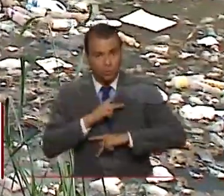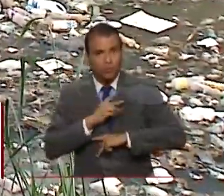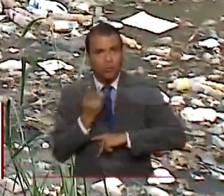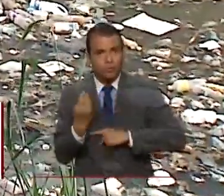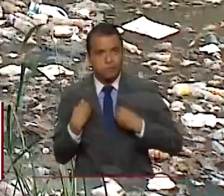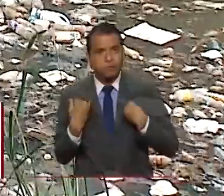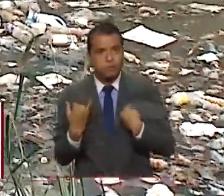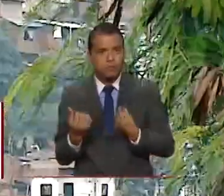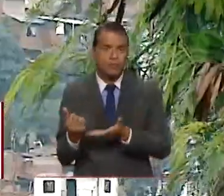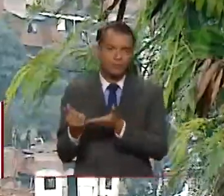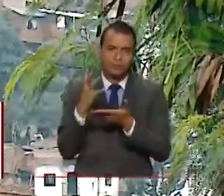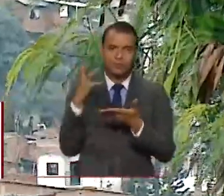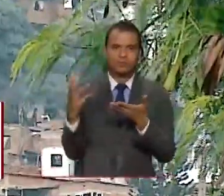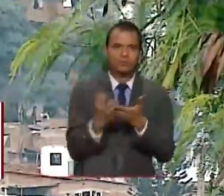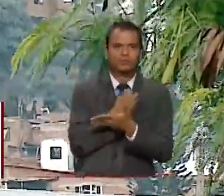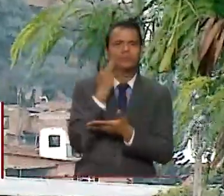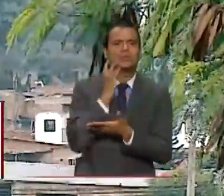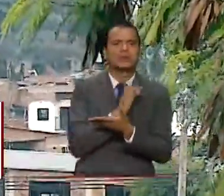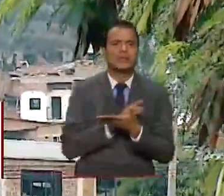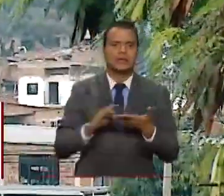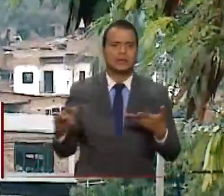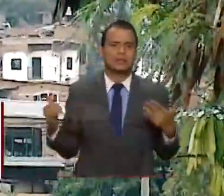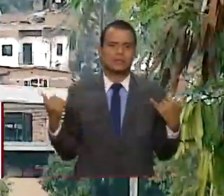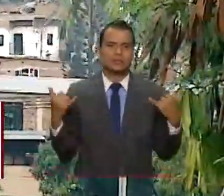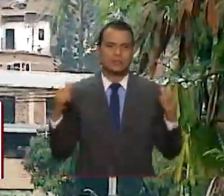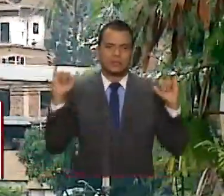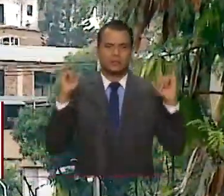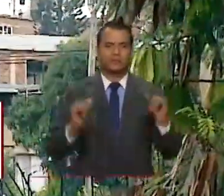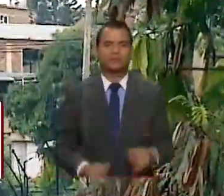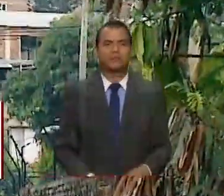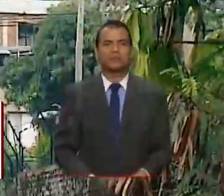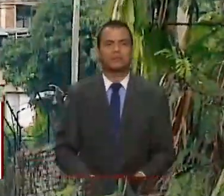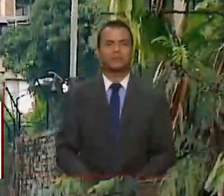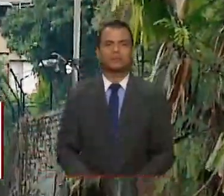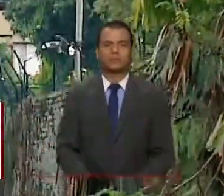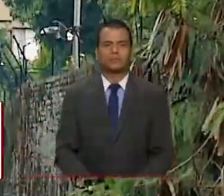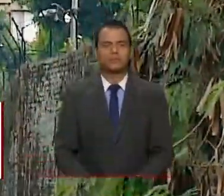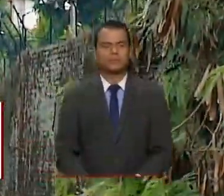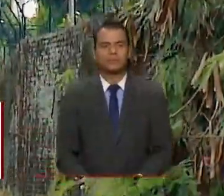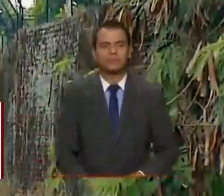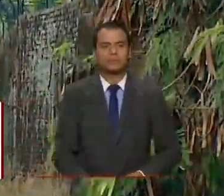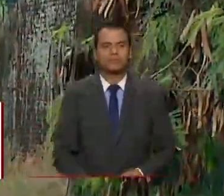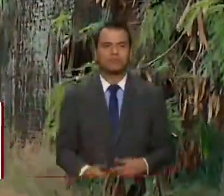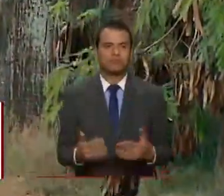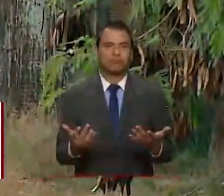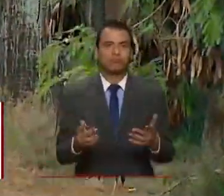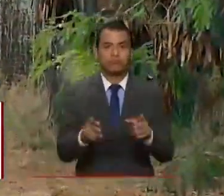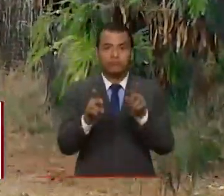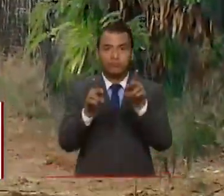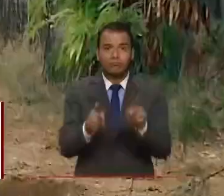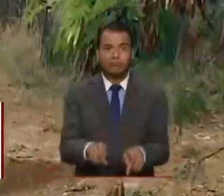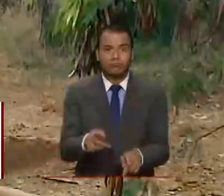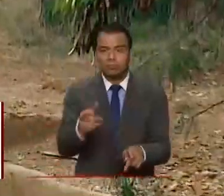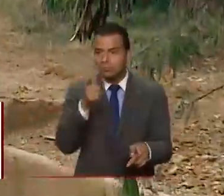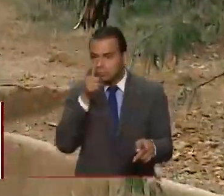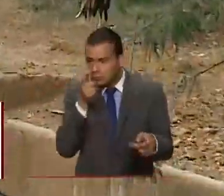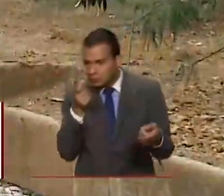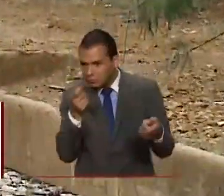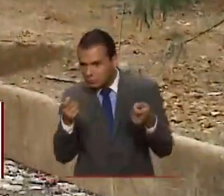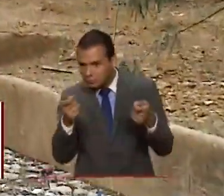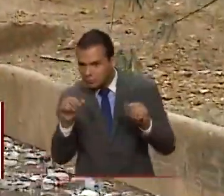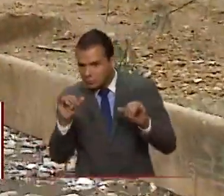comunidad como solución urgente e inmediata. Aquí es lo que se requiere, una persona con un tubo que esté permanente por